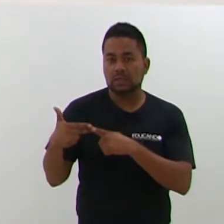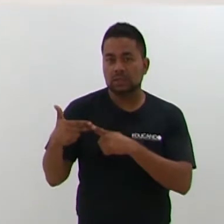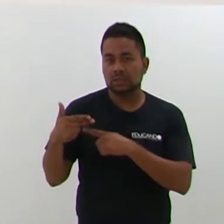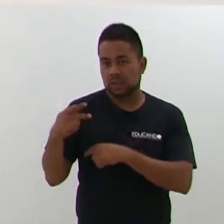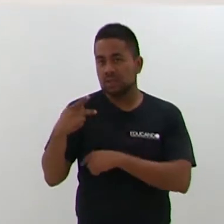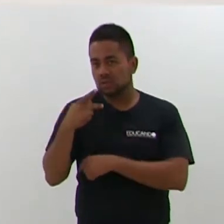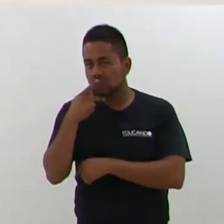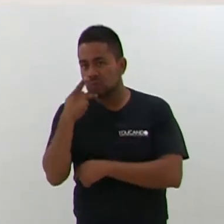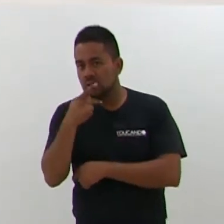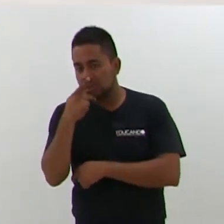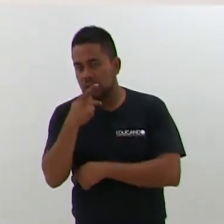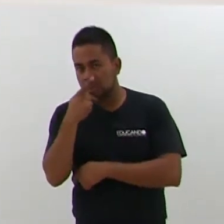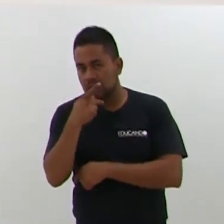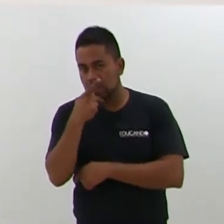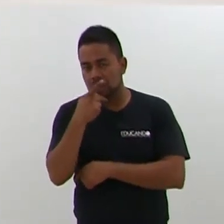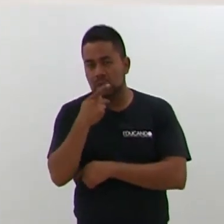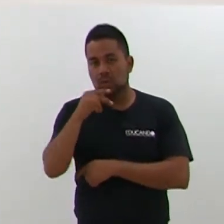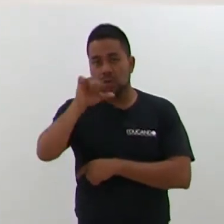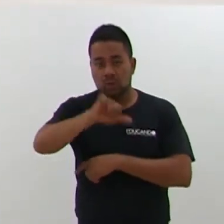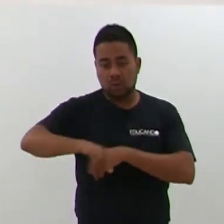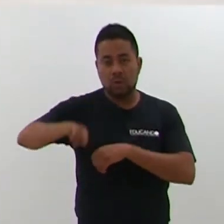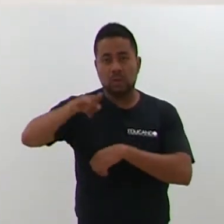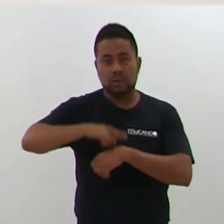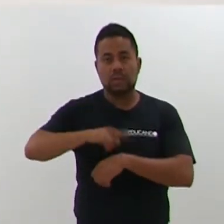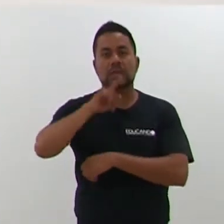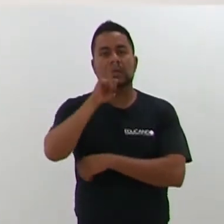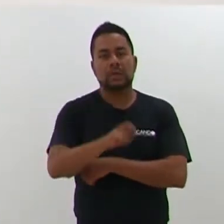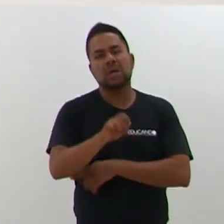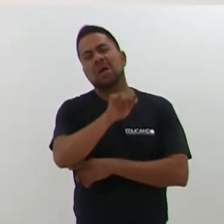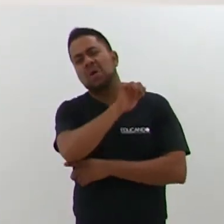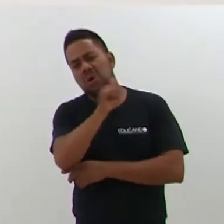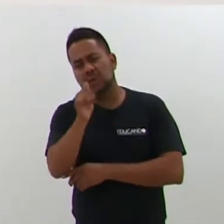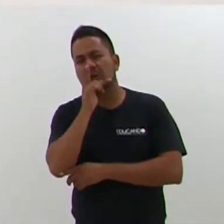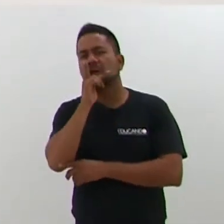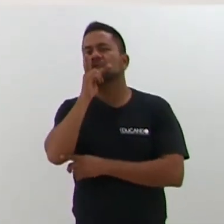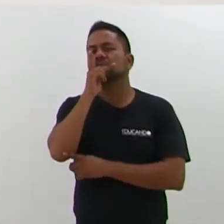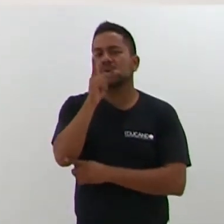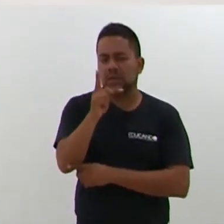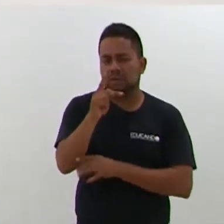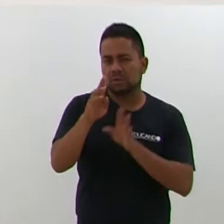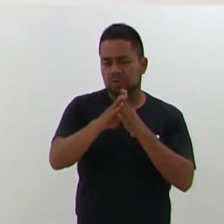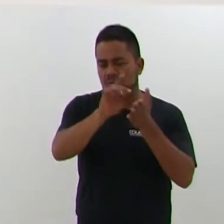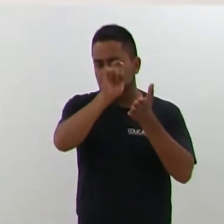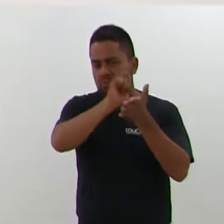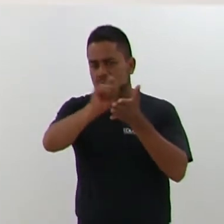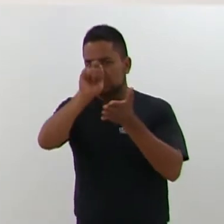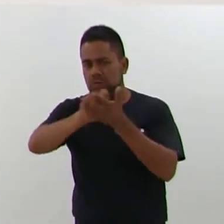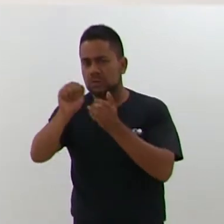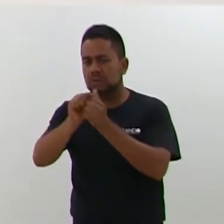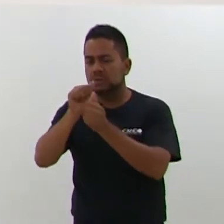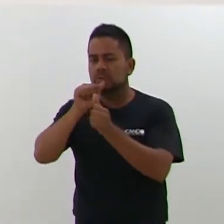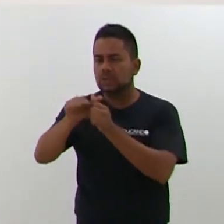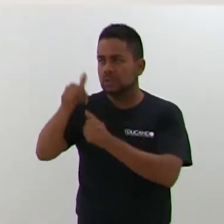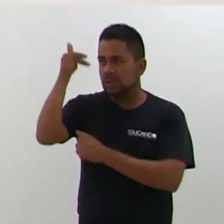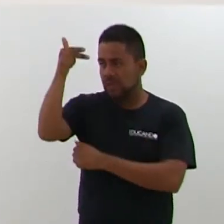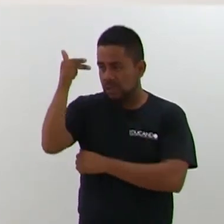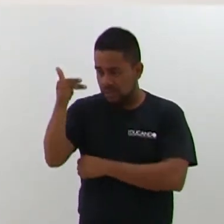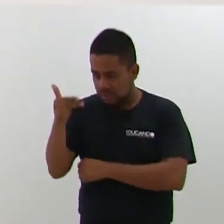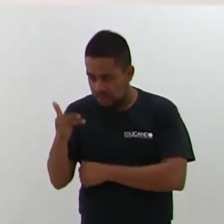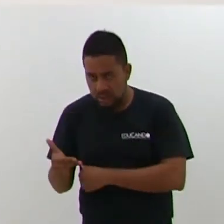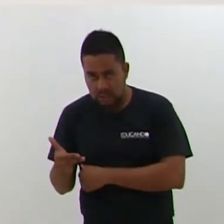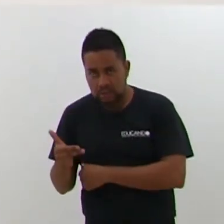de alguna manera. El día de hoy vamos a conocer otras palabras que también se escriben con H, las cuales